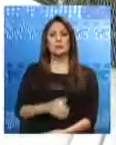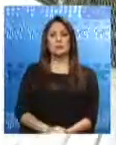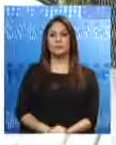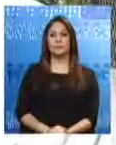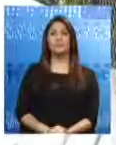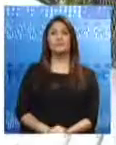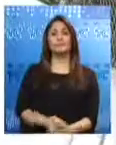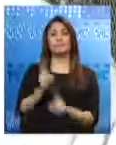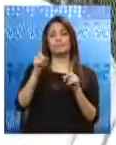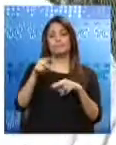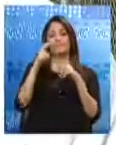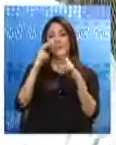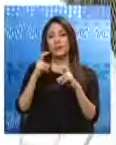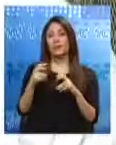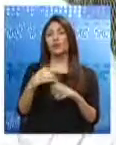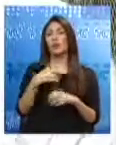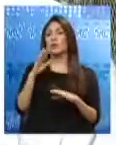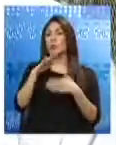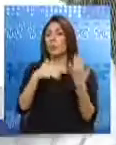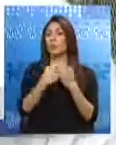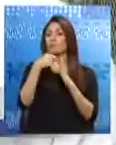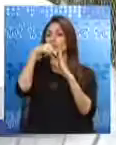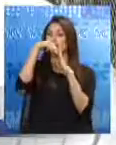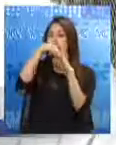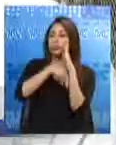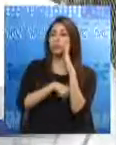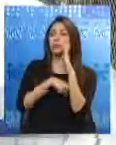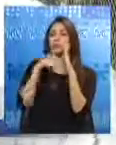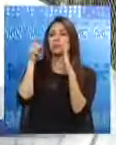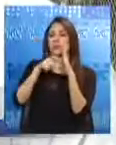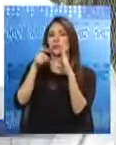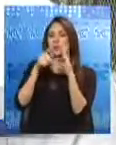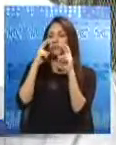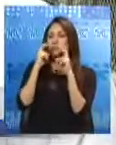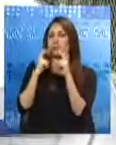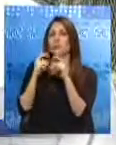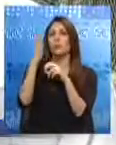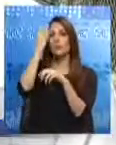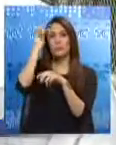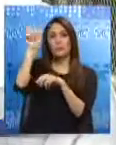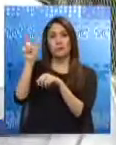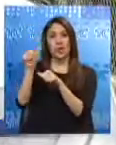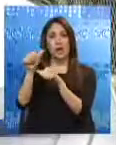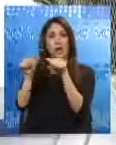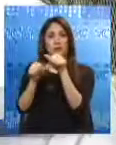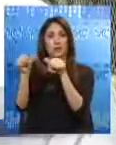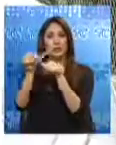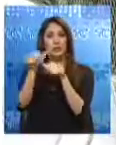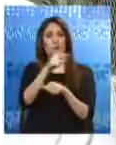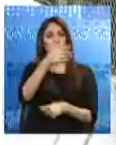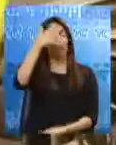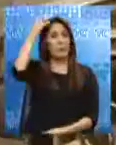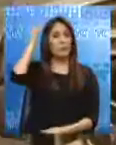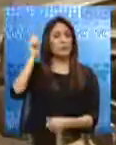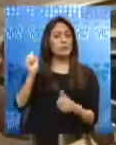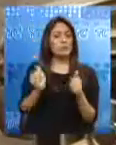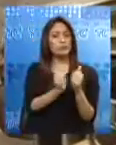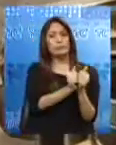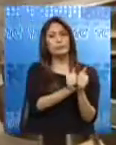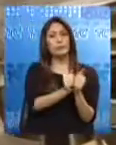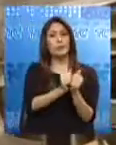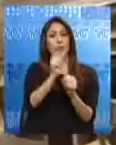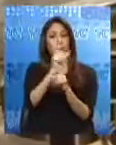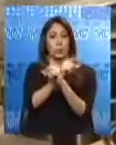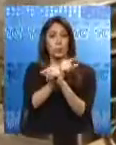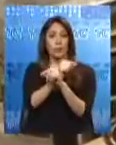las investigaciones vayan hasta el fondo, tratándose del principal asesor político que tiene el alcalde de Quito. Según la cuenta de